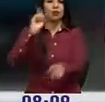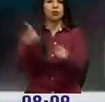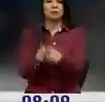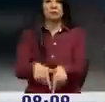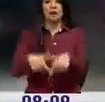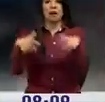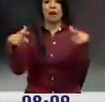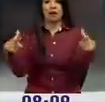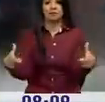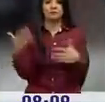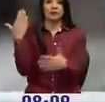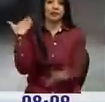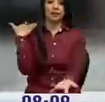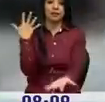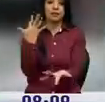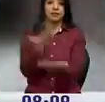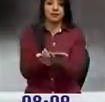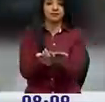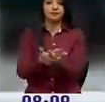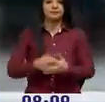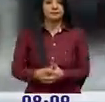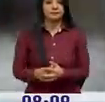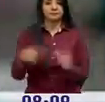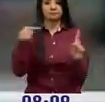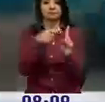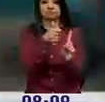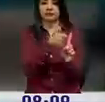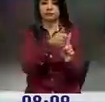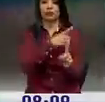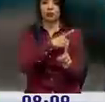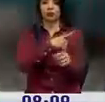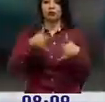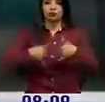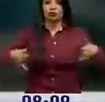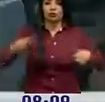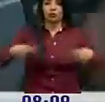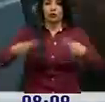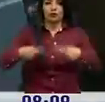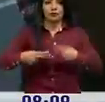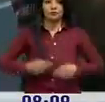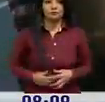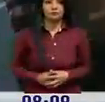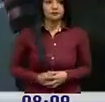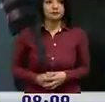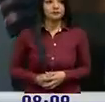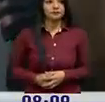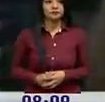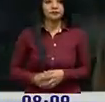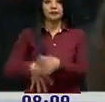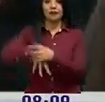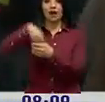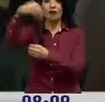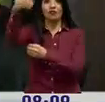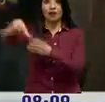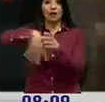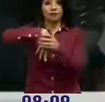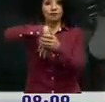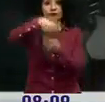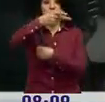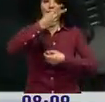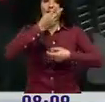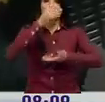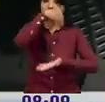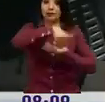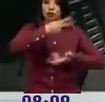incrementado en los últimos meses según el criterio de los propietarios de varios locales todas las partes de las veredas de nuestro centro